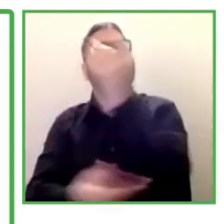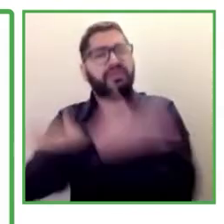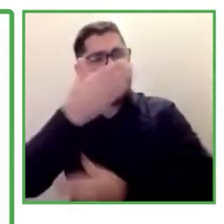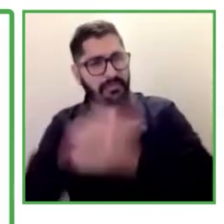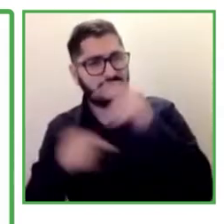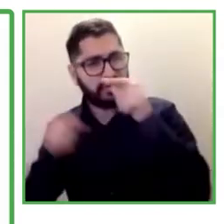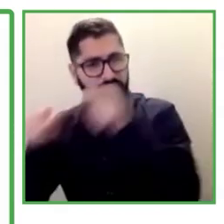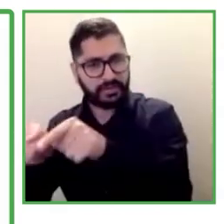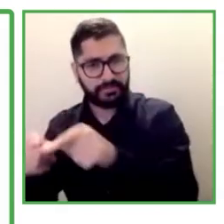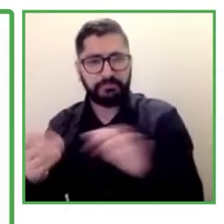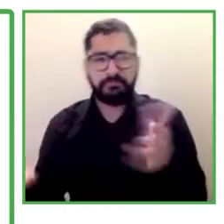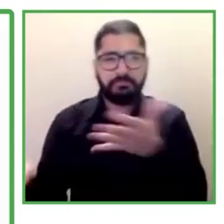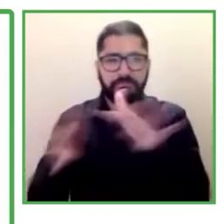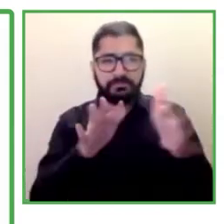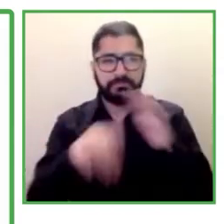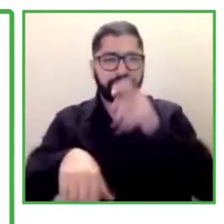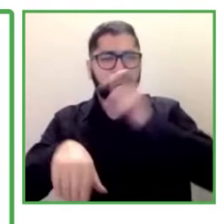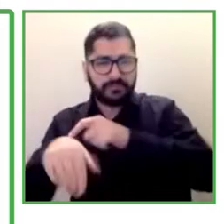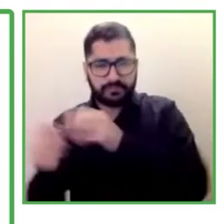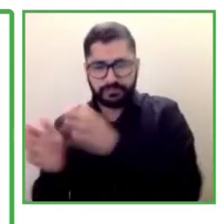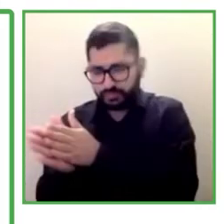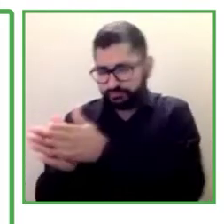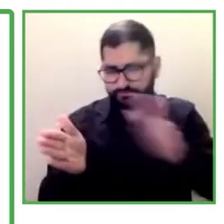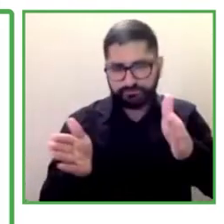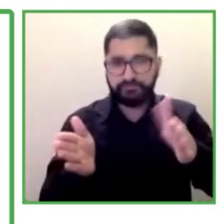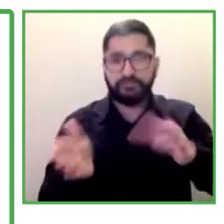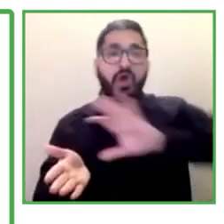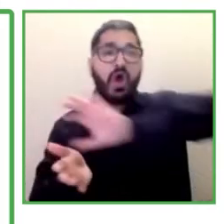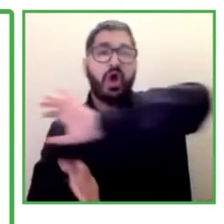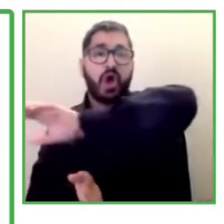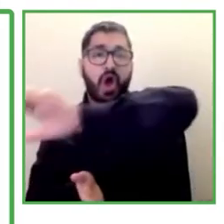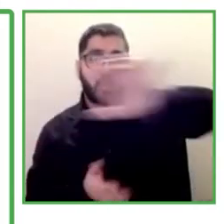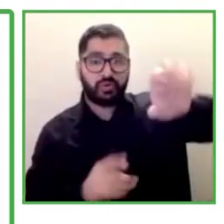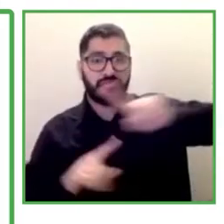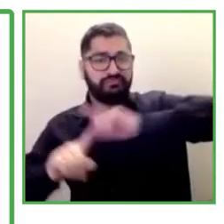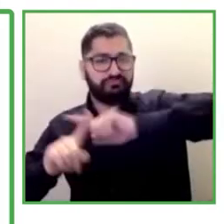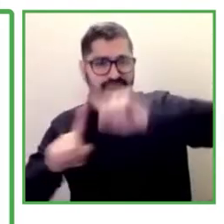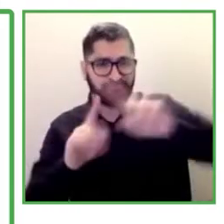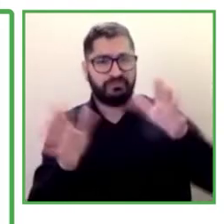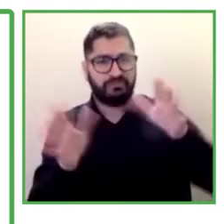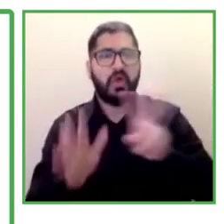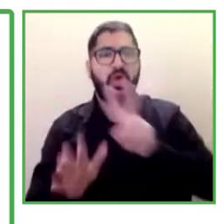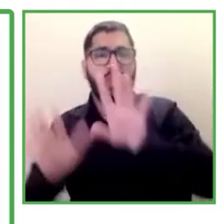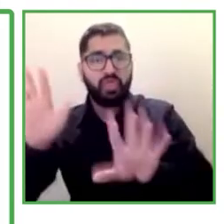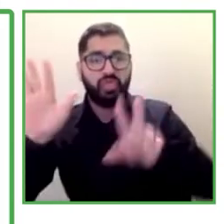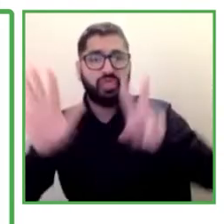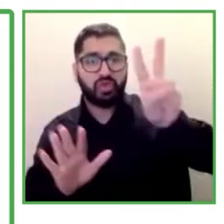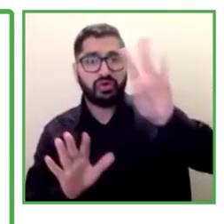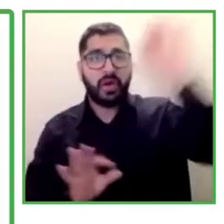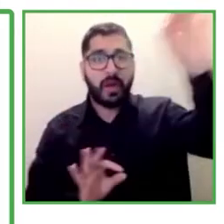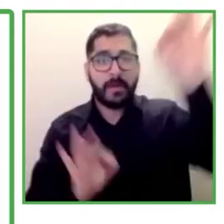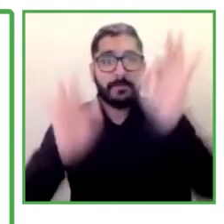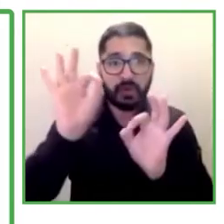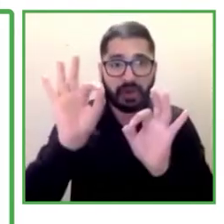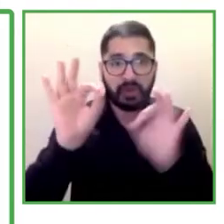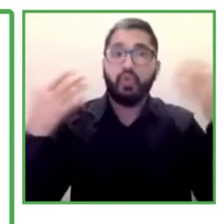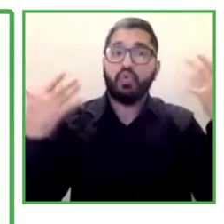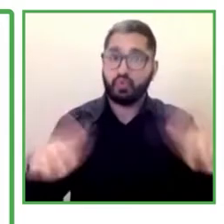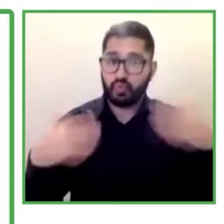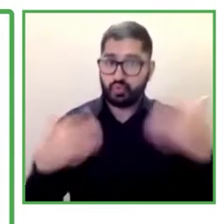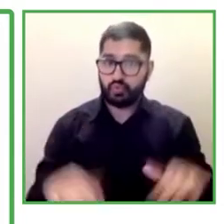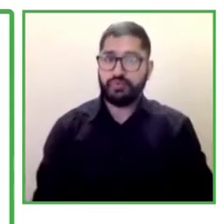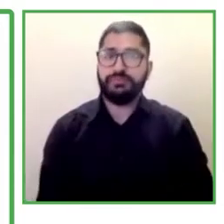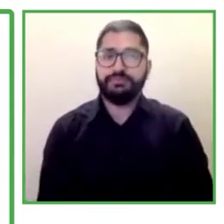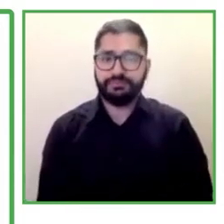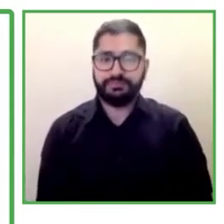3%, lo cual es sumamente significativo. Nuestros estudios también muestran que las personas con discapacidad tienen menos